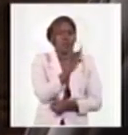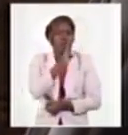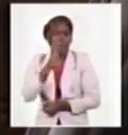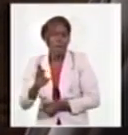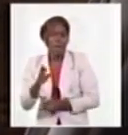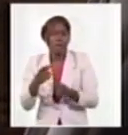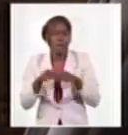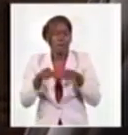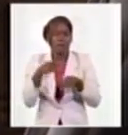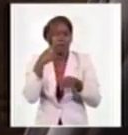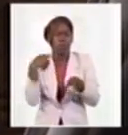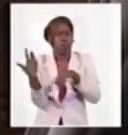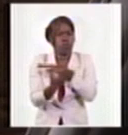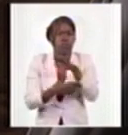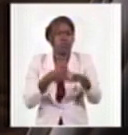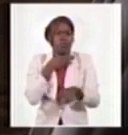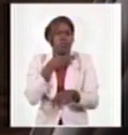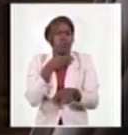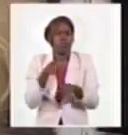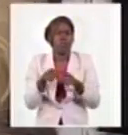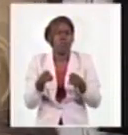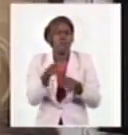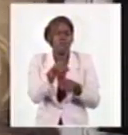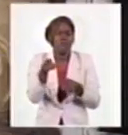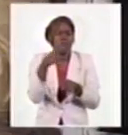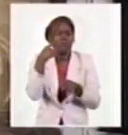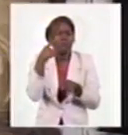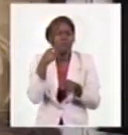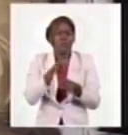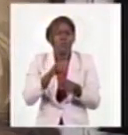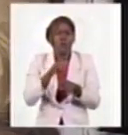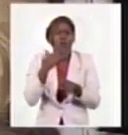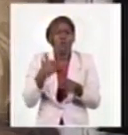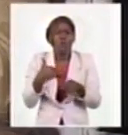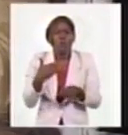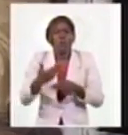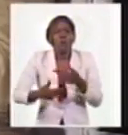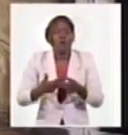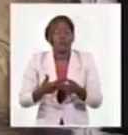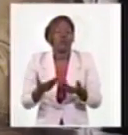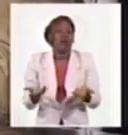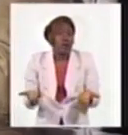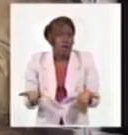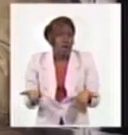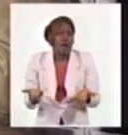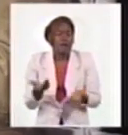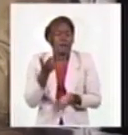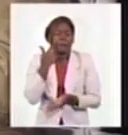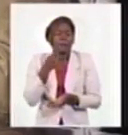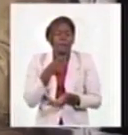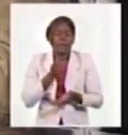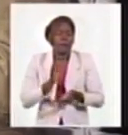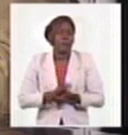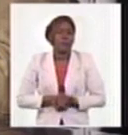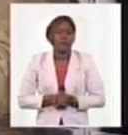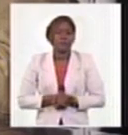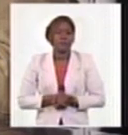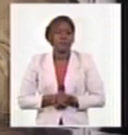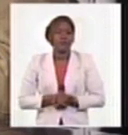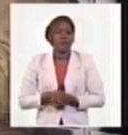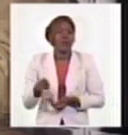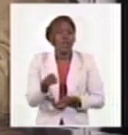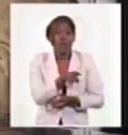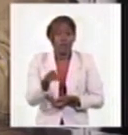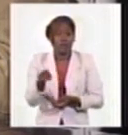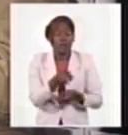protección. Eso. Sí, yo creo que como tú lo estás señalando, lo llamativo justamente es que las perspectivas de